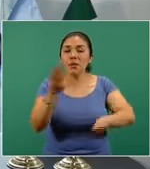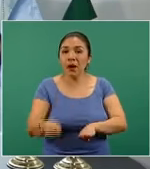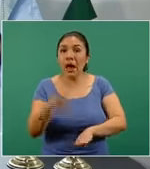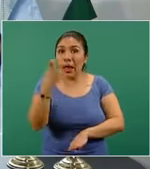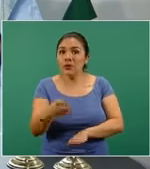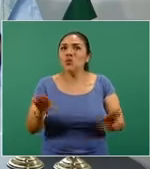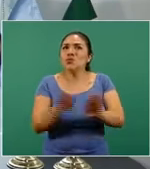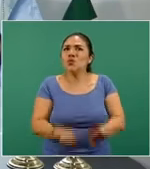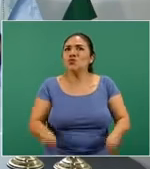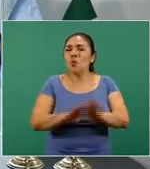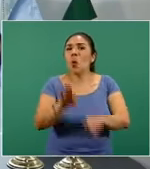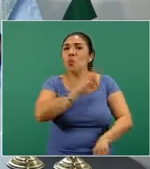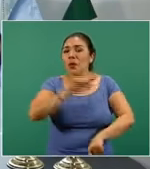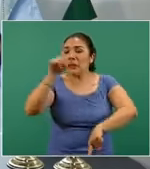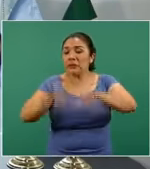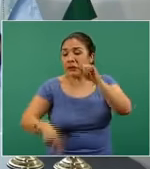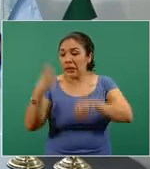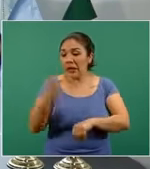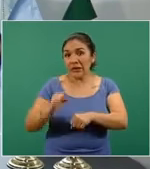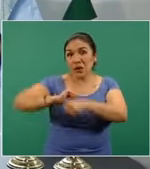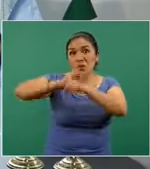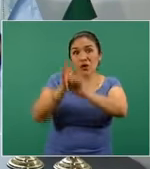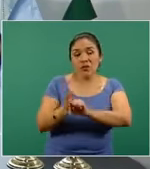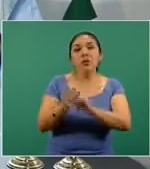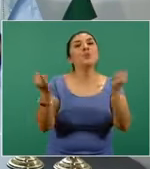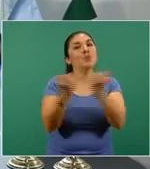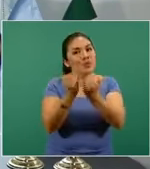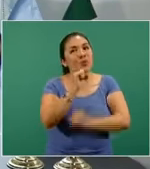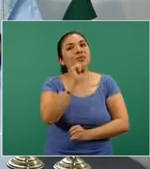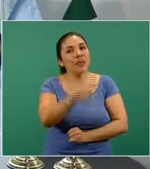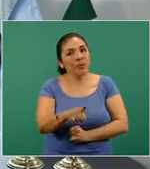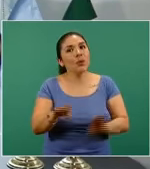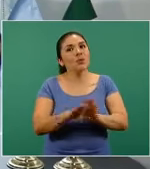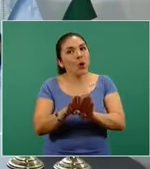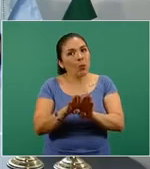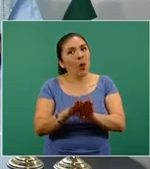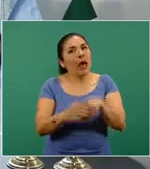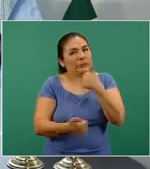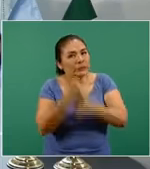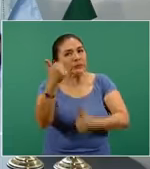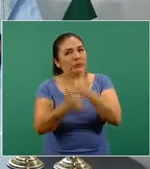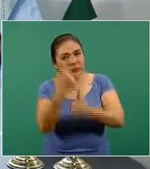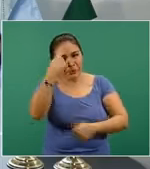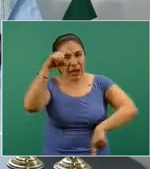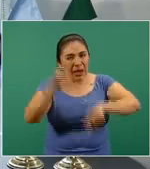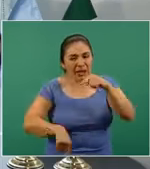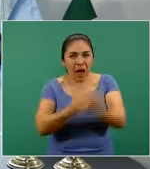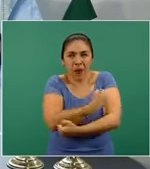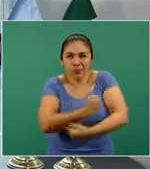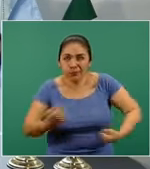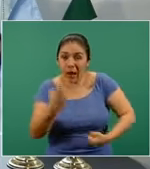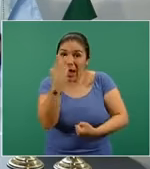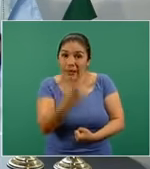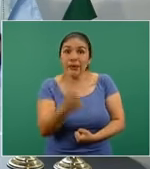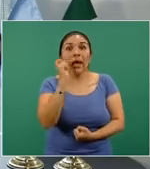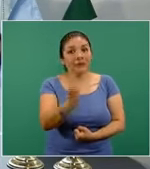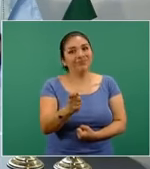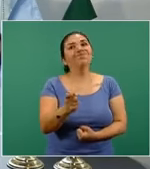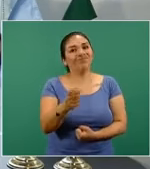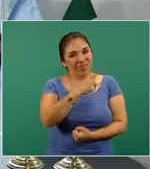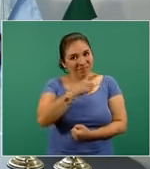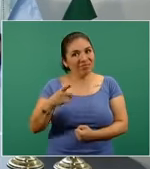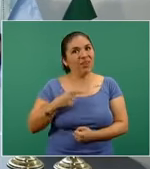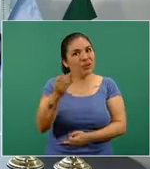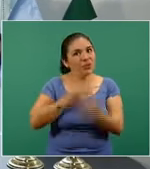el impacto de la pandemia de COVID-19, incluyendo la lucha contra la obesidad, es algo con lo que tenemos